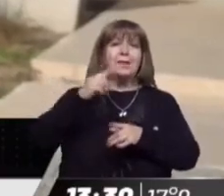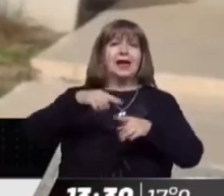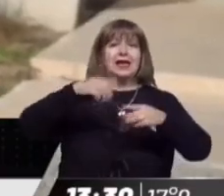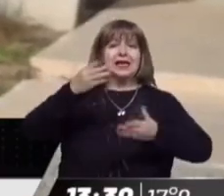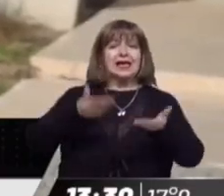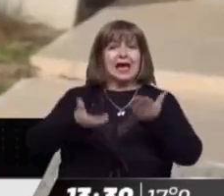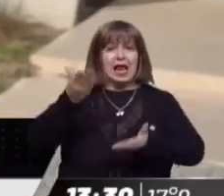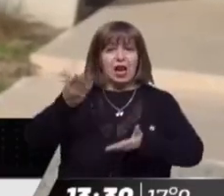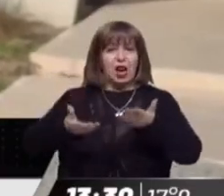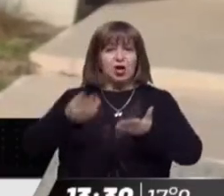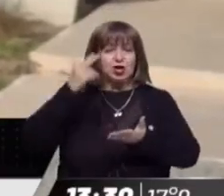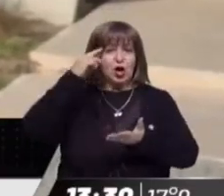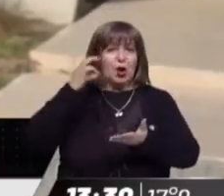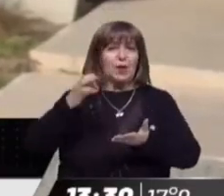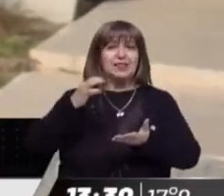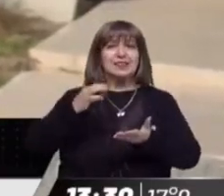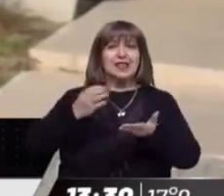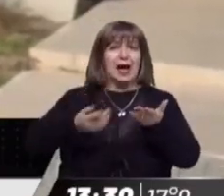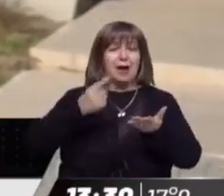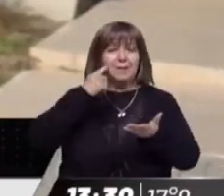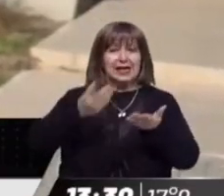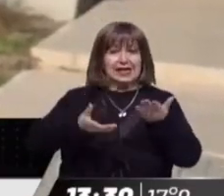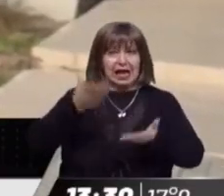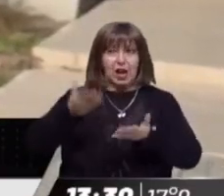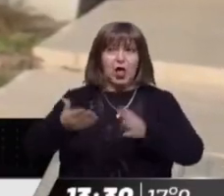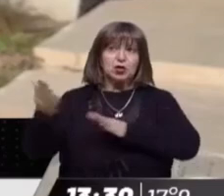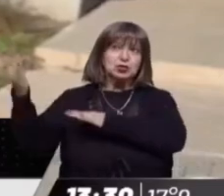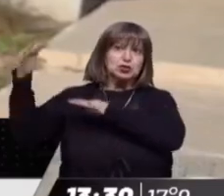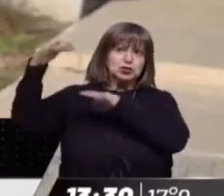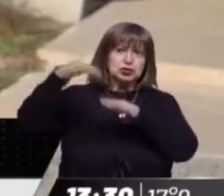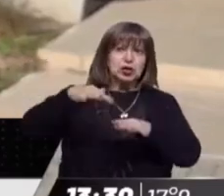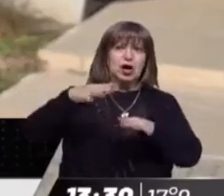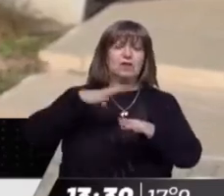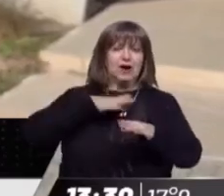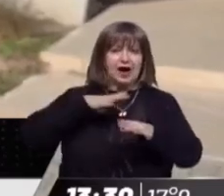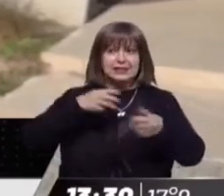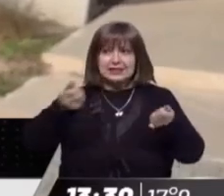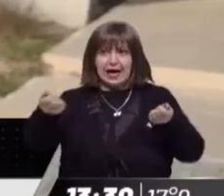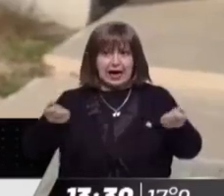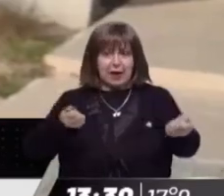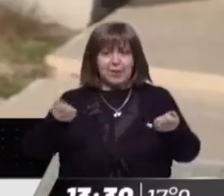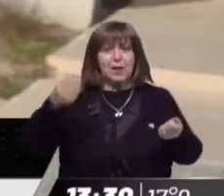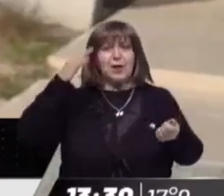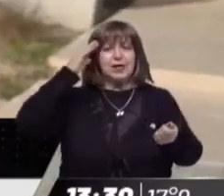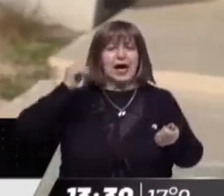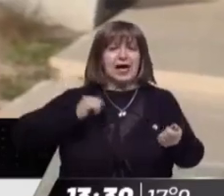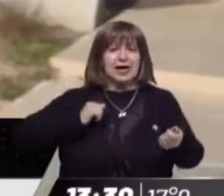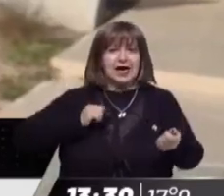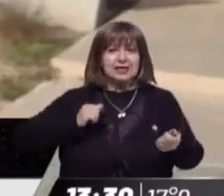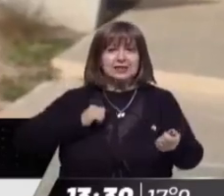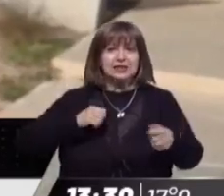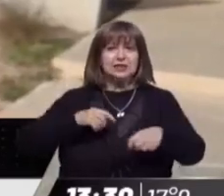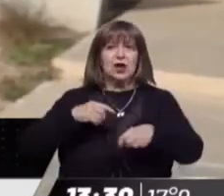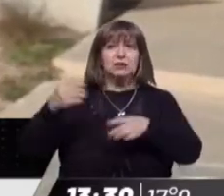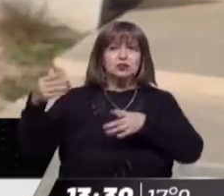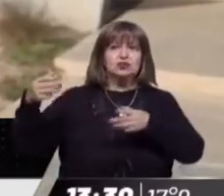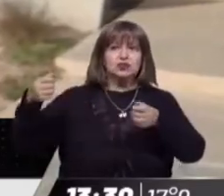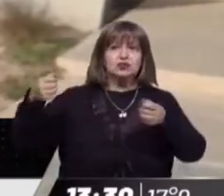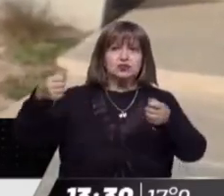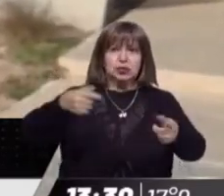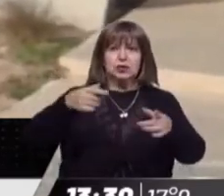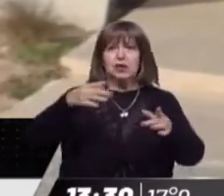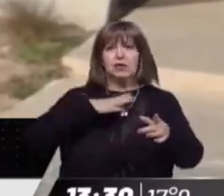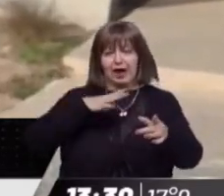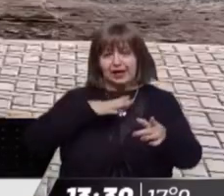kilos, 90 toneladas, y que estamos esperando porque el ejército nos informa con horas de anticipación cuando